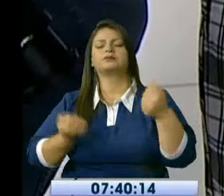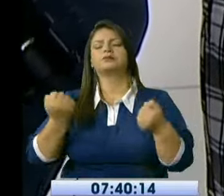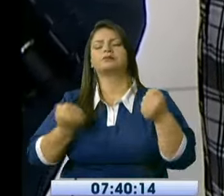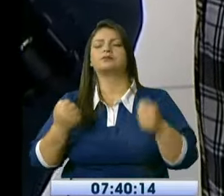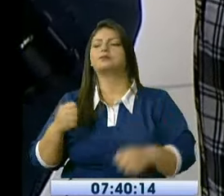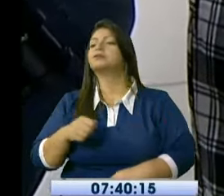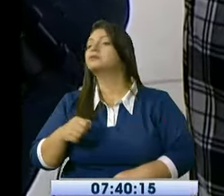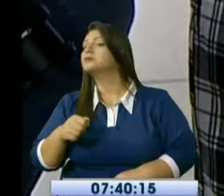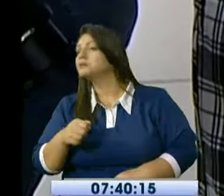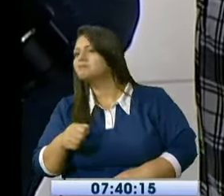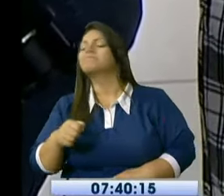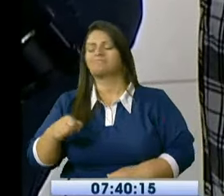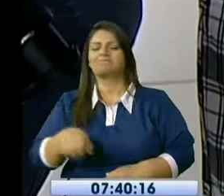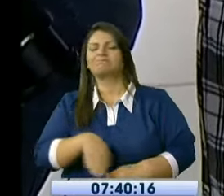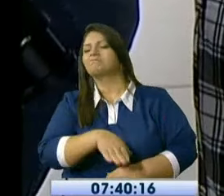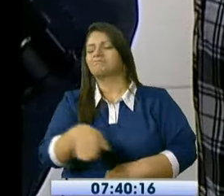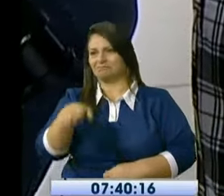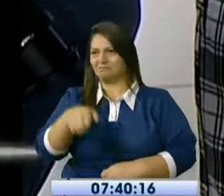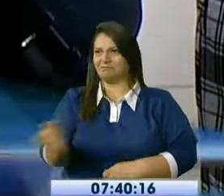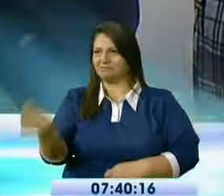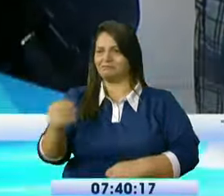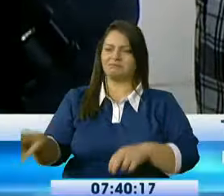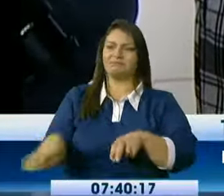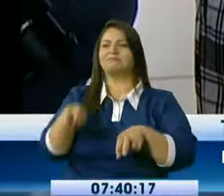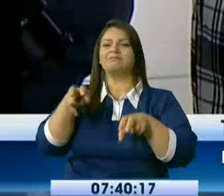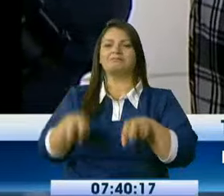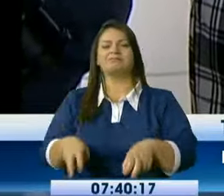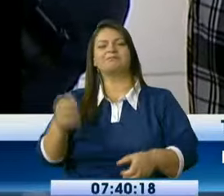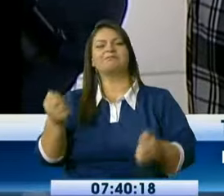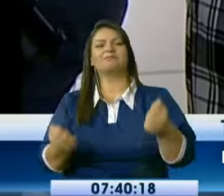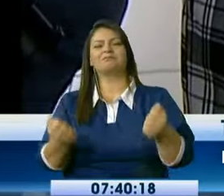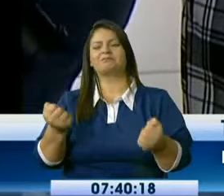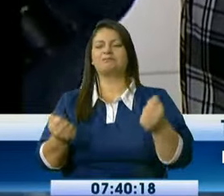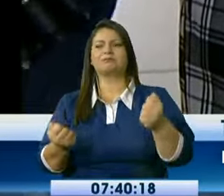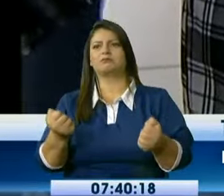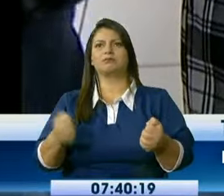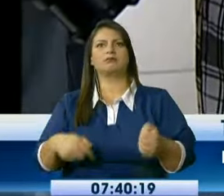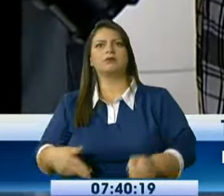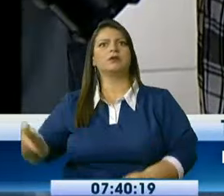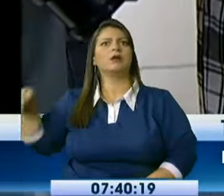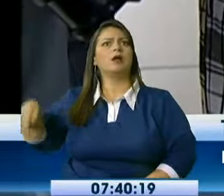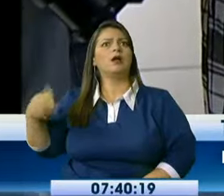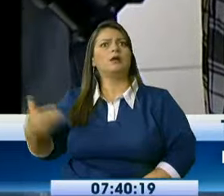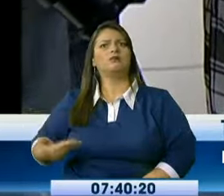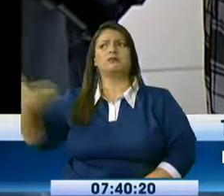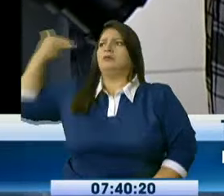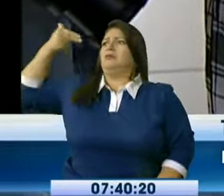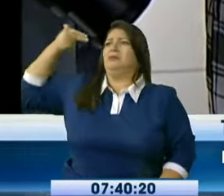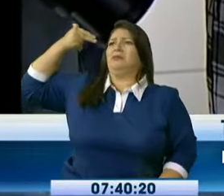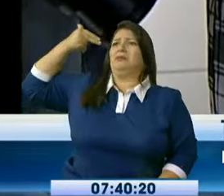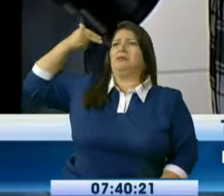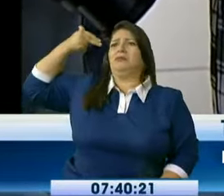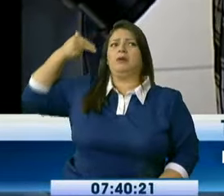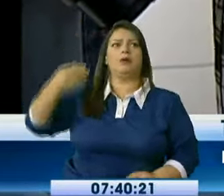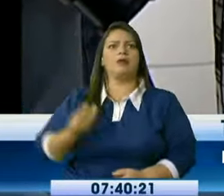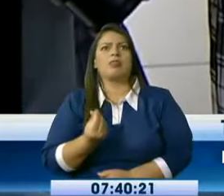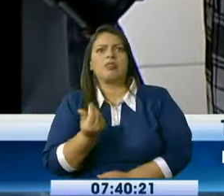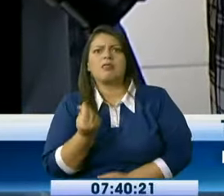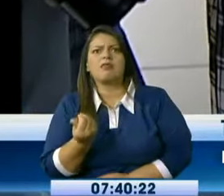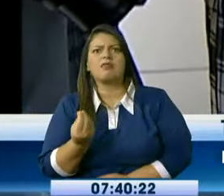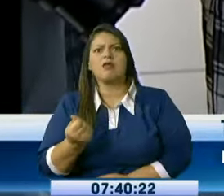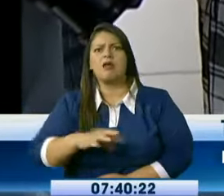fuego. Entonces él me quiere robar el teléfono y la plata. Entonces yo no me quiero dejar. Entonces yo le agarro el revólver y se encasquilla el